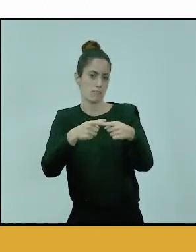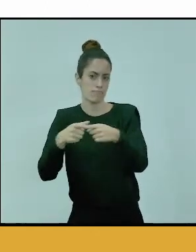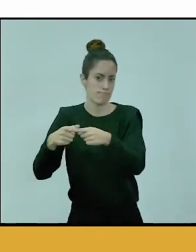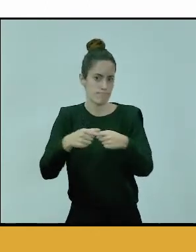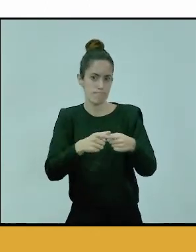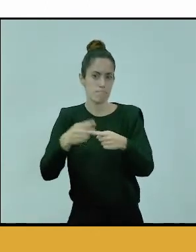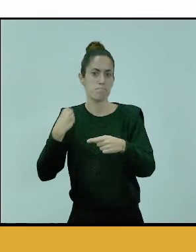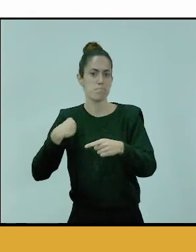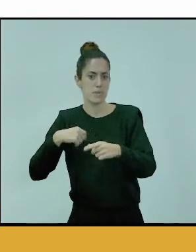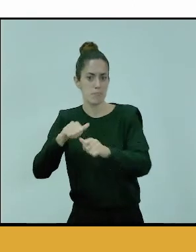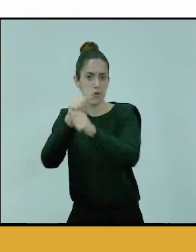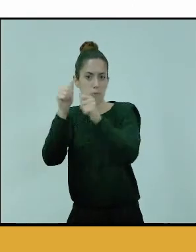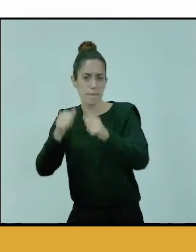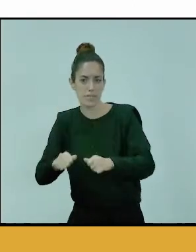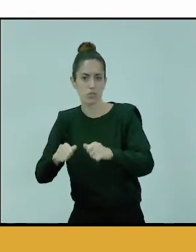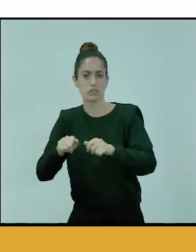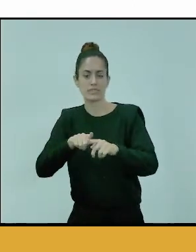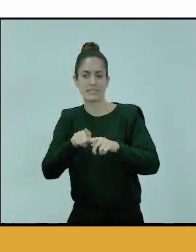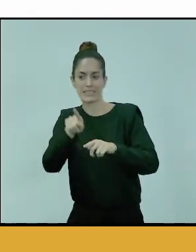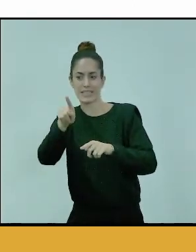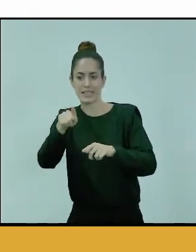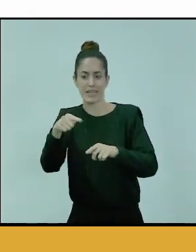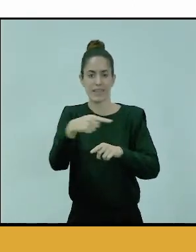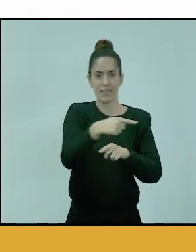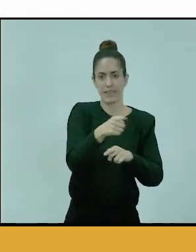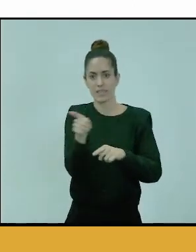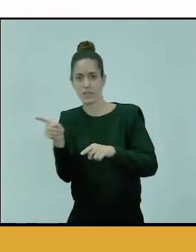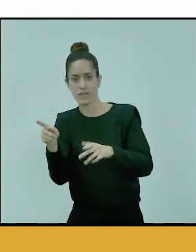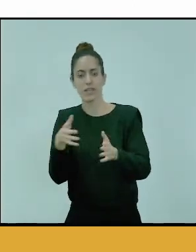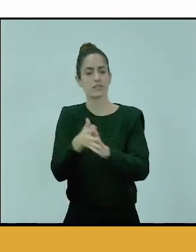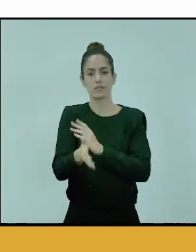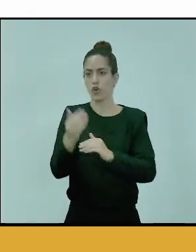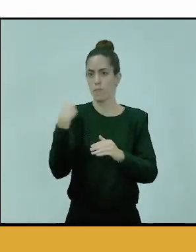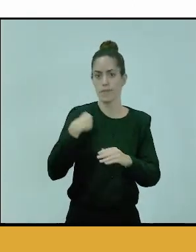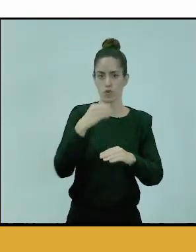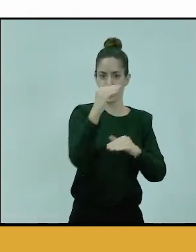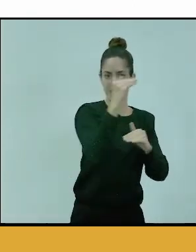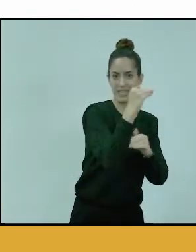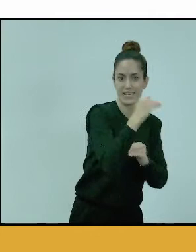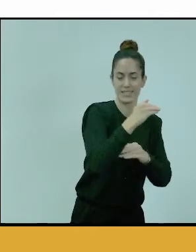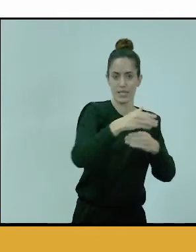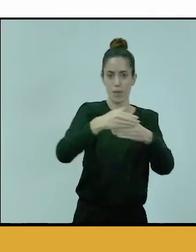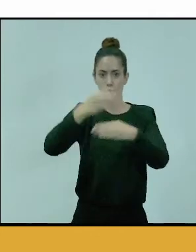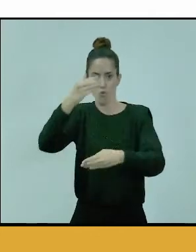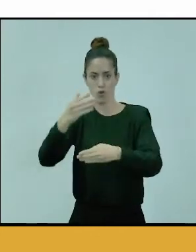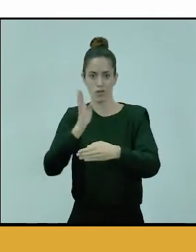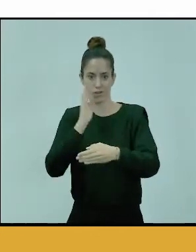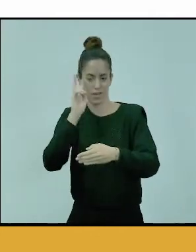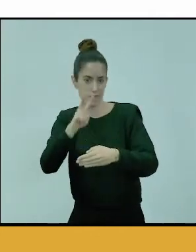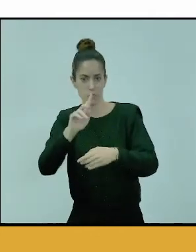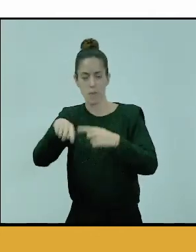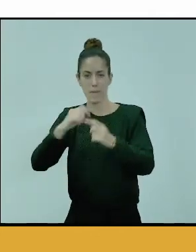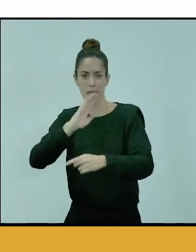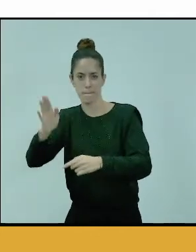el mismo patrón de direccionabilidad que las dovelas que medimos en las iglesias, que los muros que vimos basculados y que los impactos